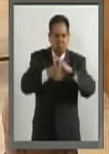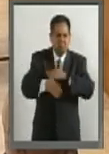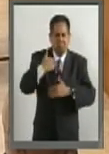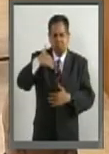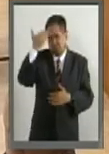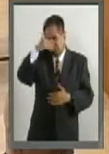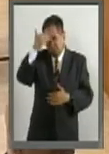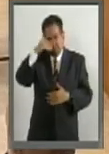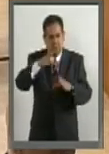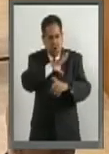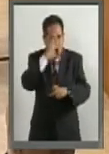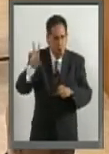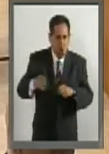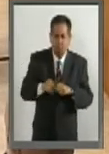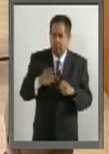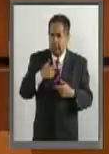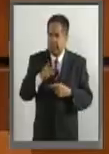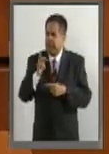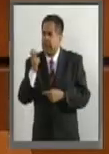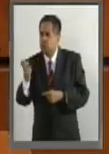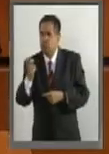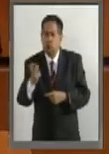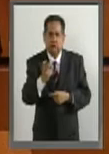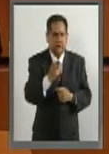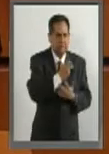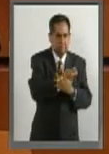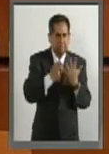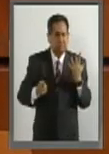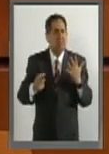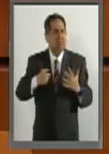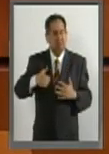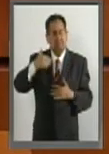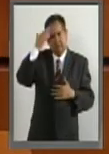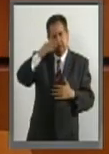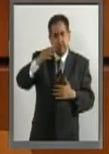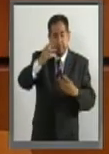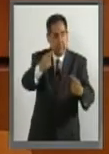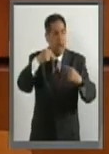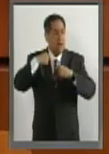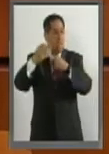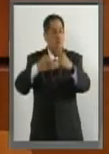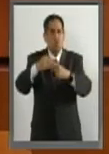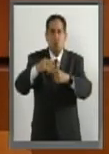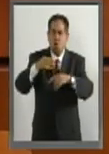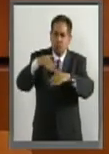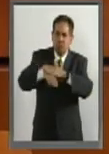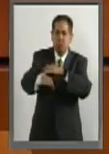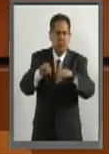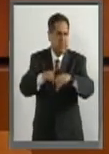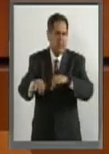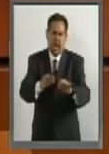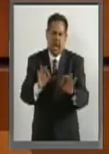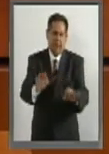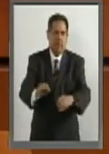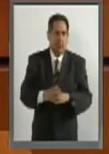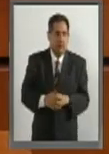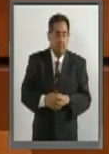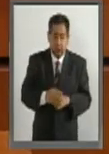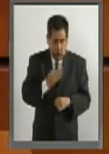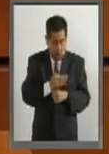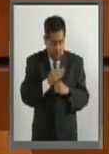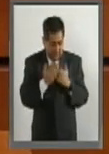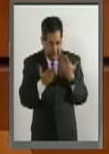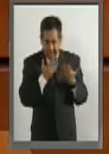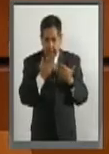específicas, holísticas y transversales que el mundo de la cultura del trabajo les demanda. La actual reforma educativa dirigida a nuestra